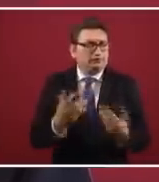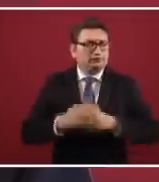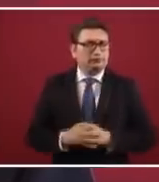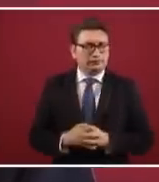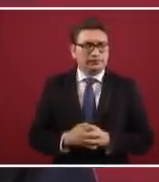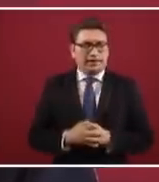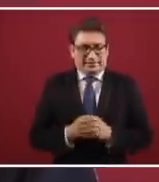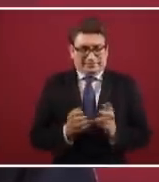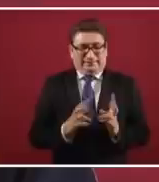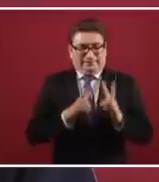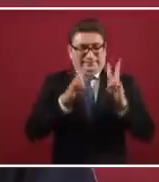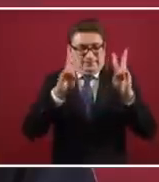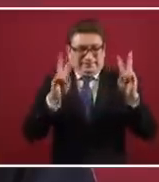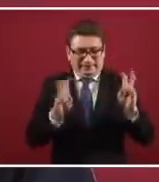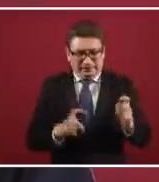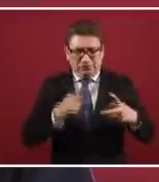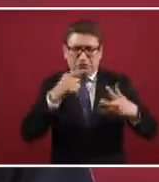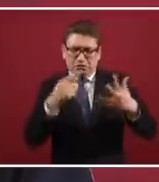temas?